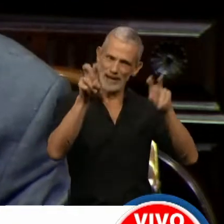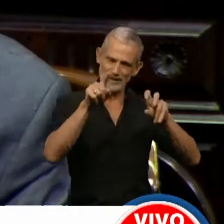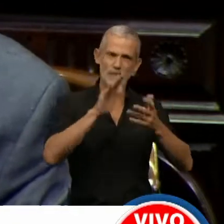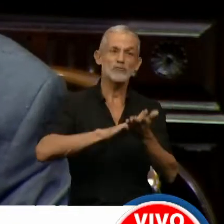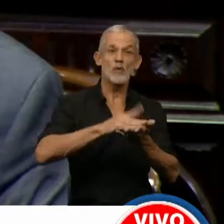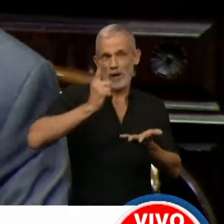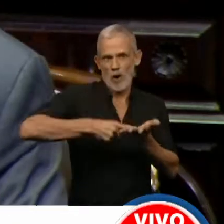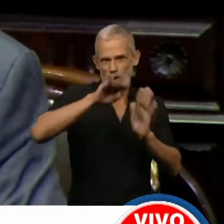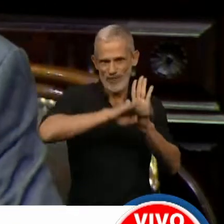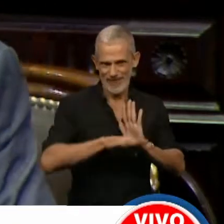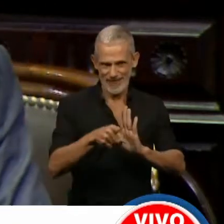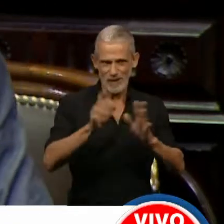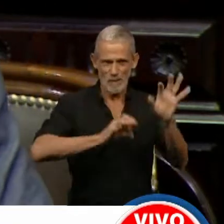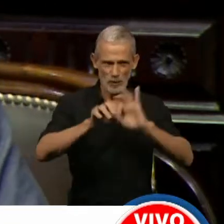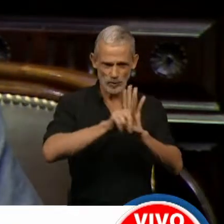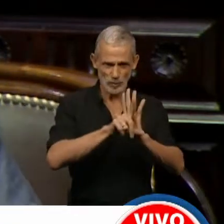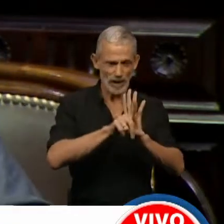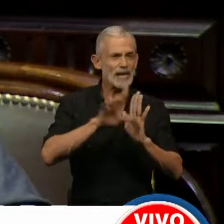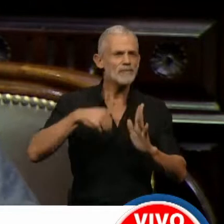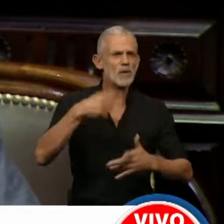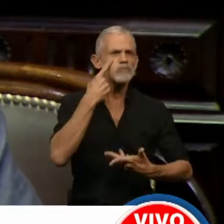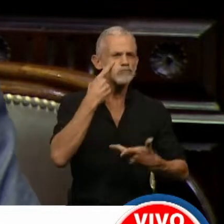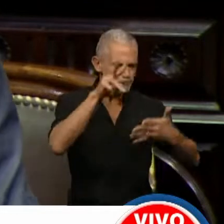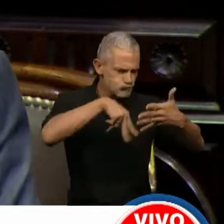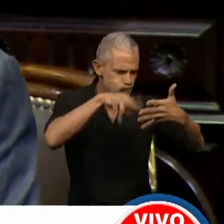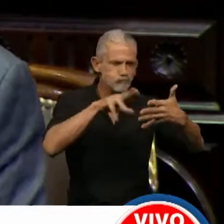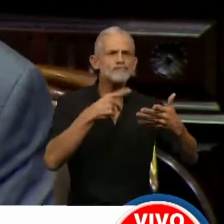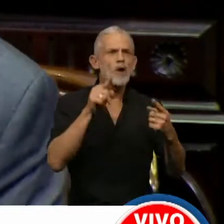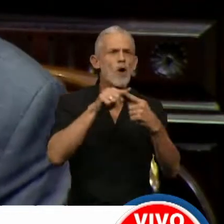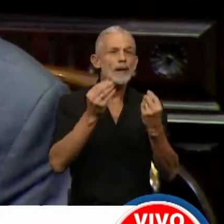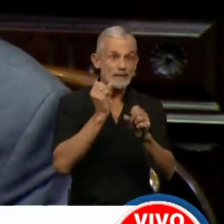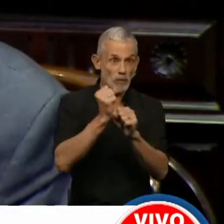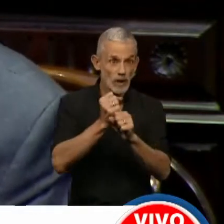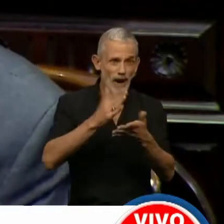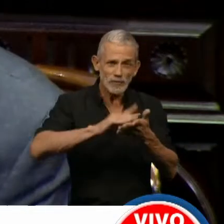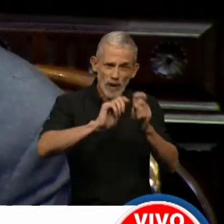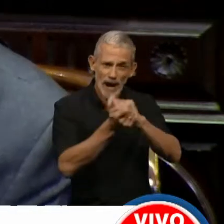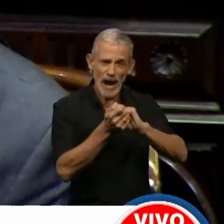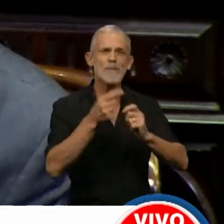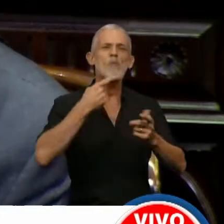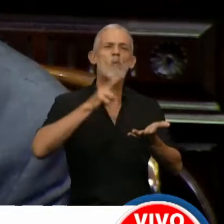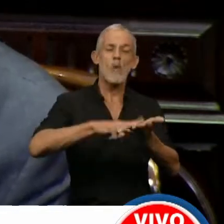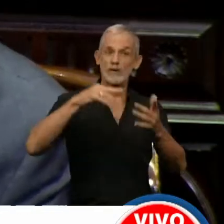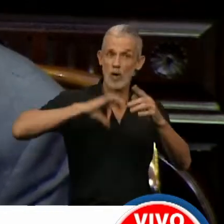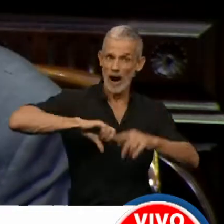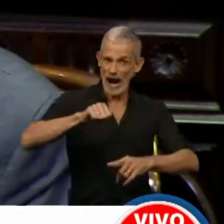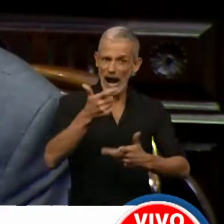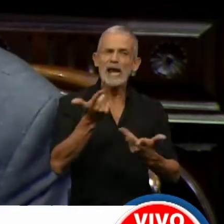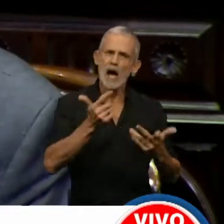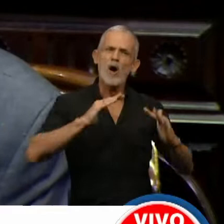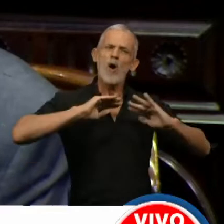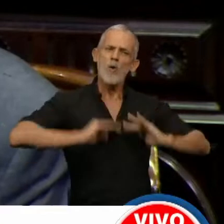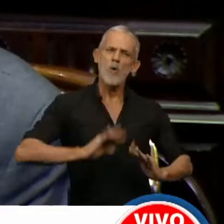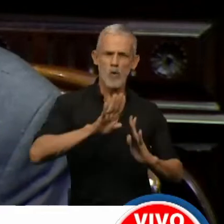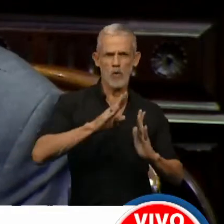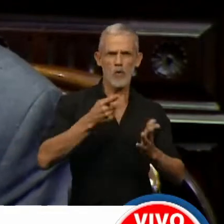del orden del día, quiero decir que cuando conocimos la intención de trabajar una modificación de impuestos a las ganancias que trajera un alivio